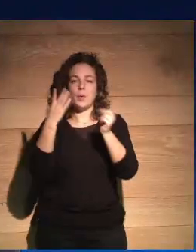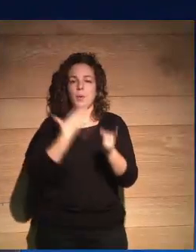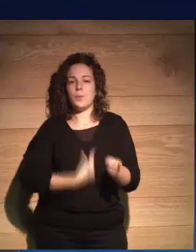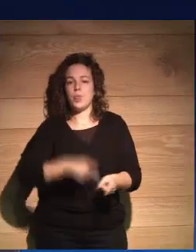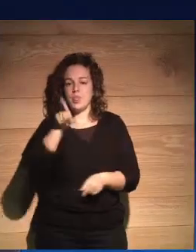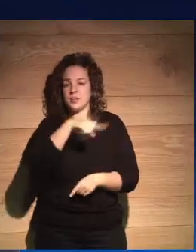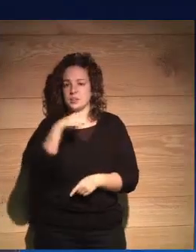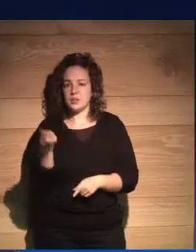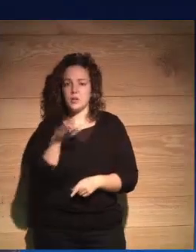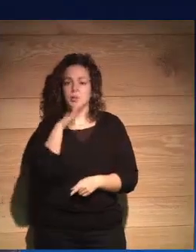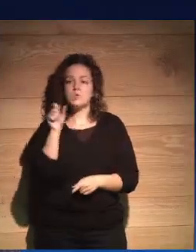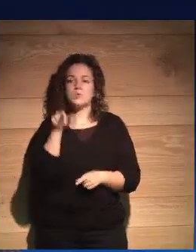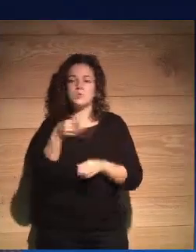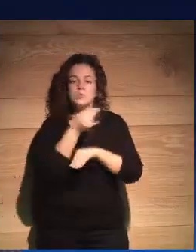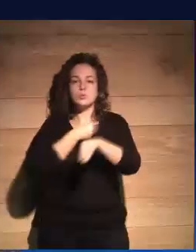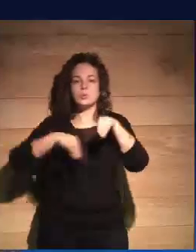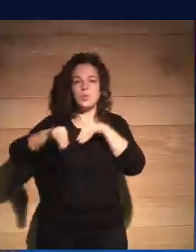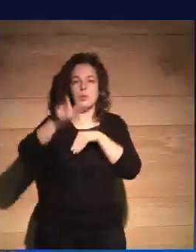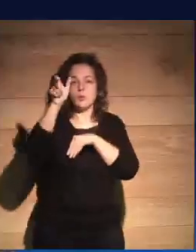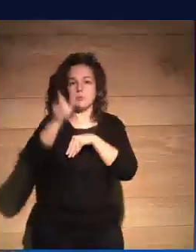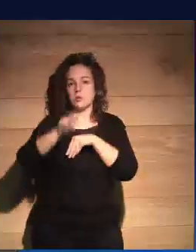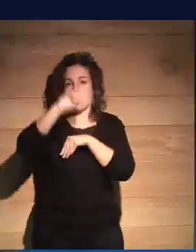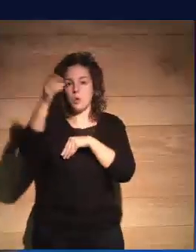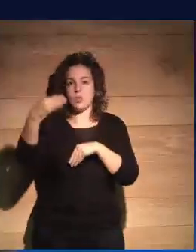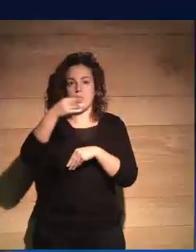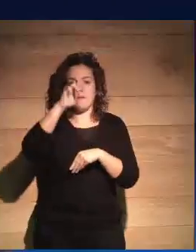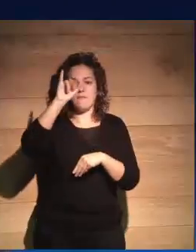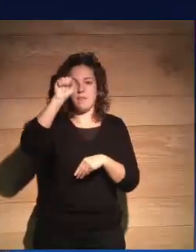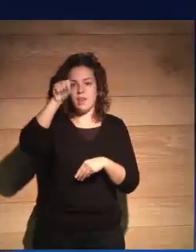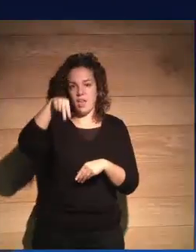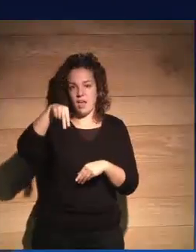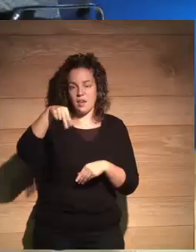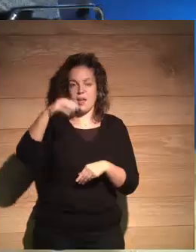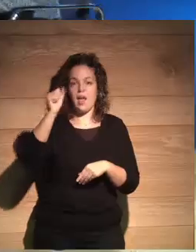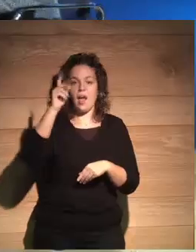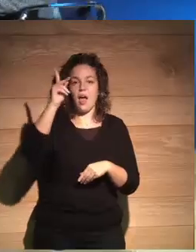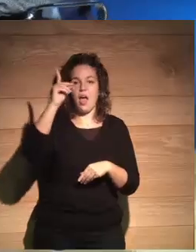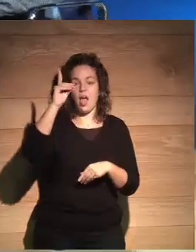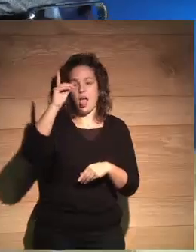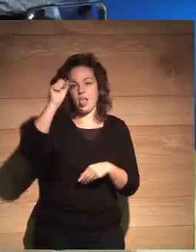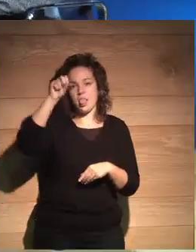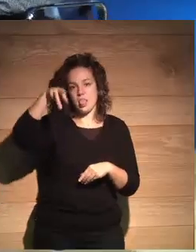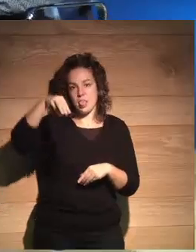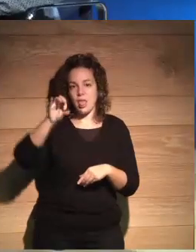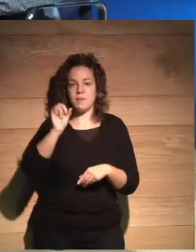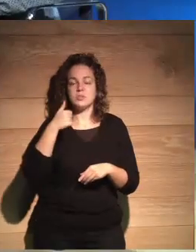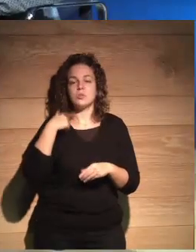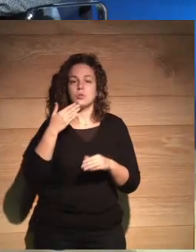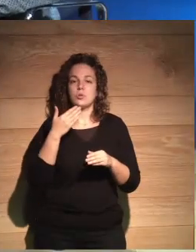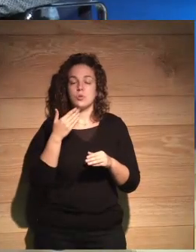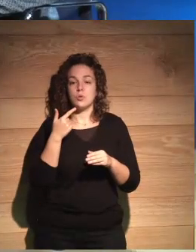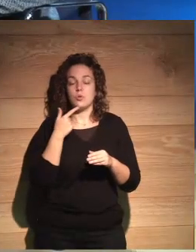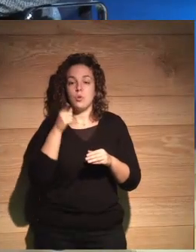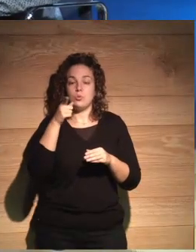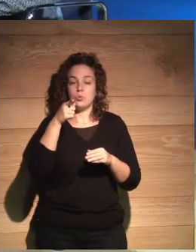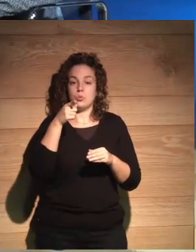Has sustituido a Bryan Adams. O sea, este es un dato que os dejo ahí, ¿eh? Para que tú te lo pongas. Es el telonero tuyo